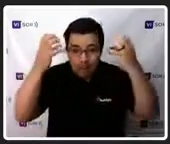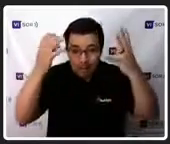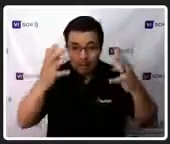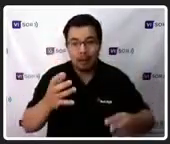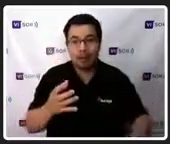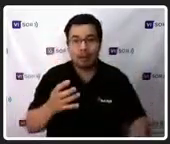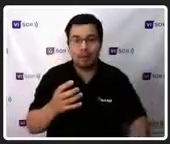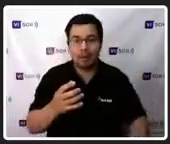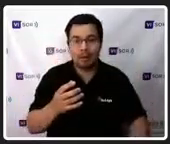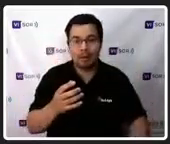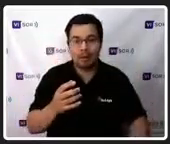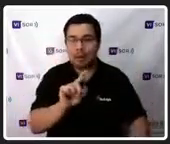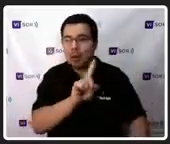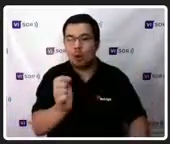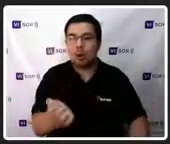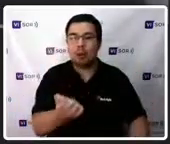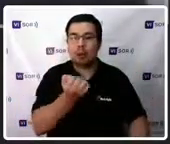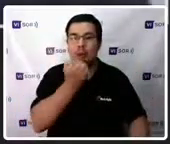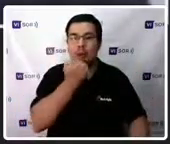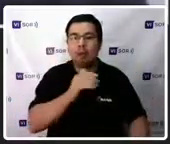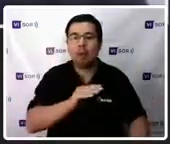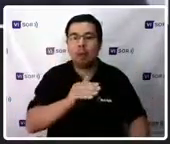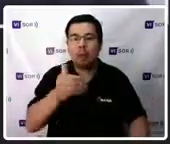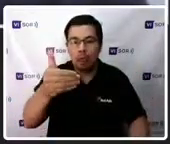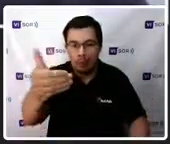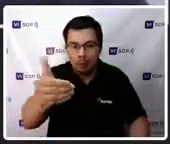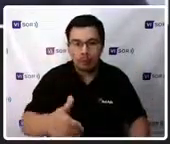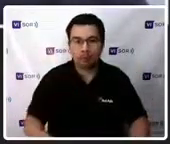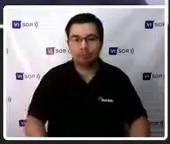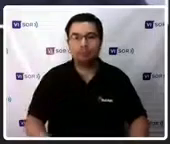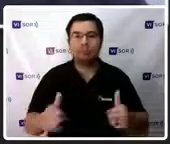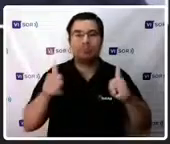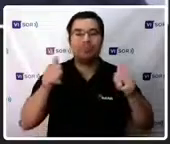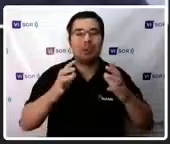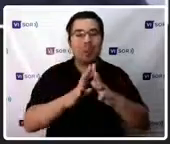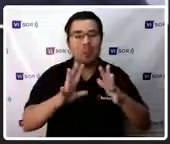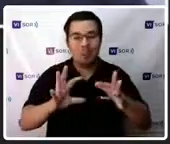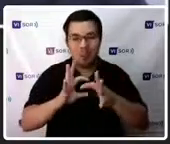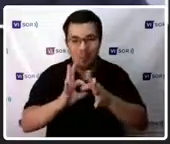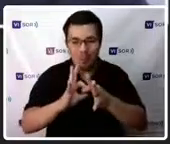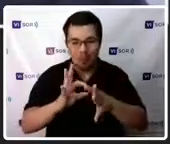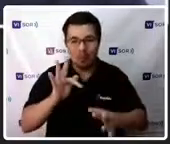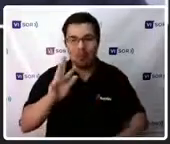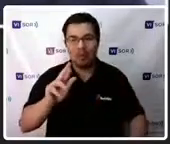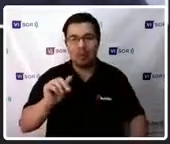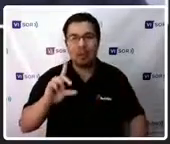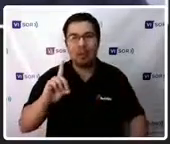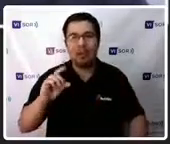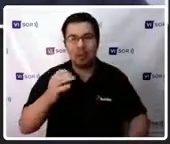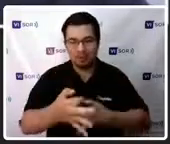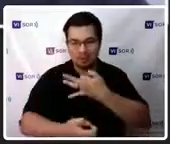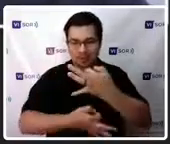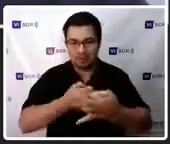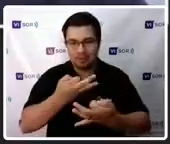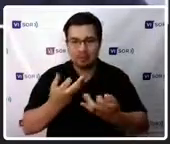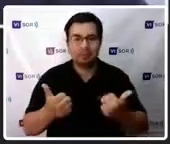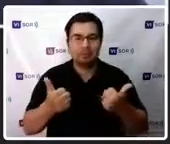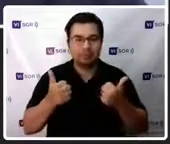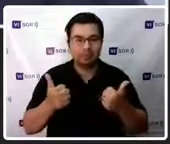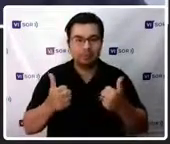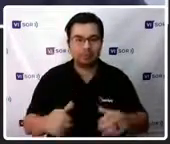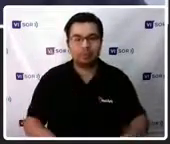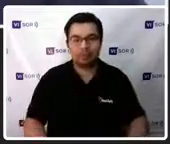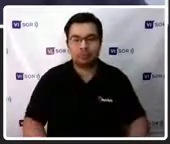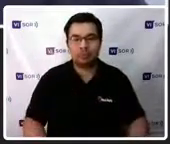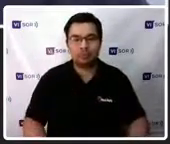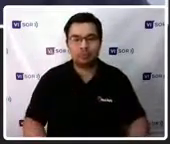un poco la movida. Súper, oye, gracias Fernando por compartir. La verdad es que qué bueno que tú lo digas, ¿no es cierto? De repente es como muy